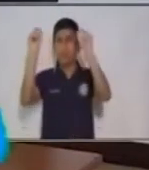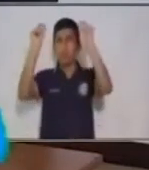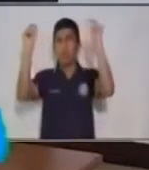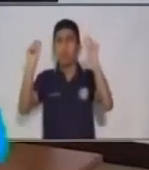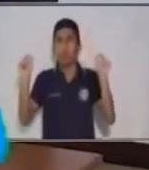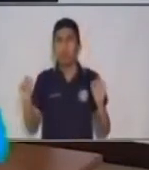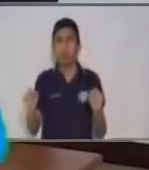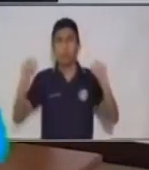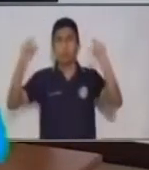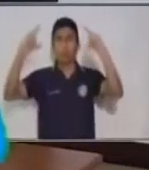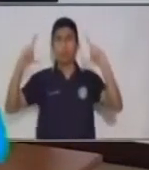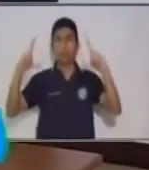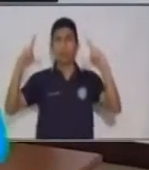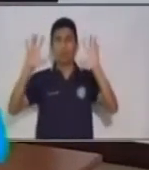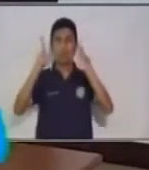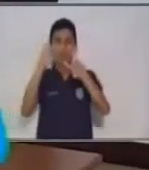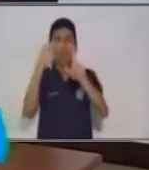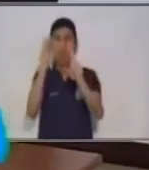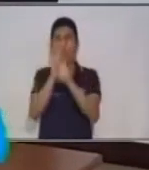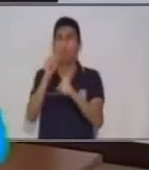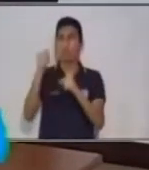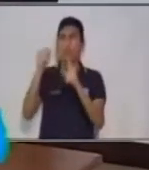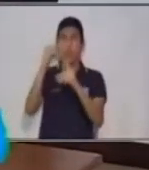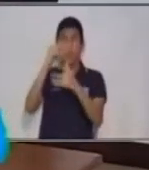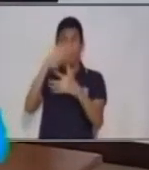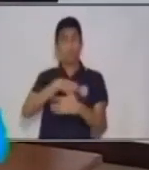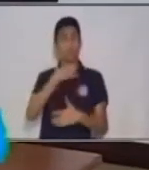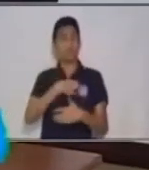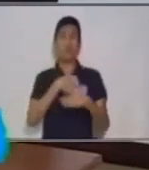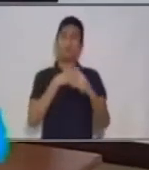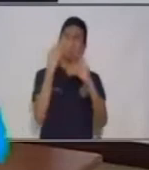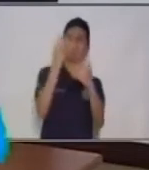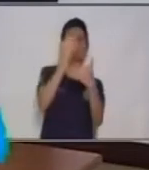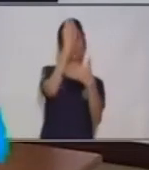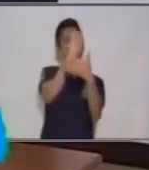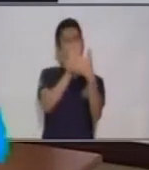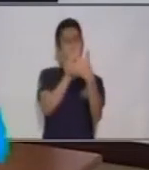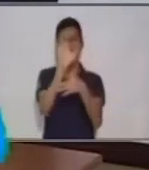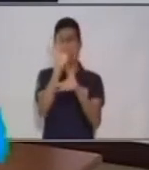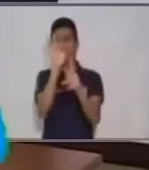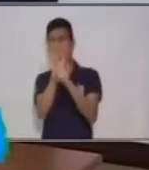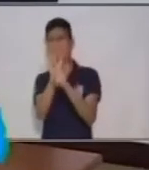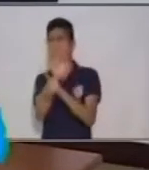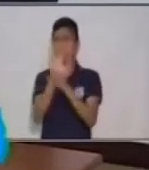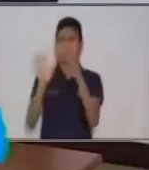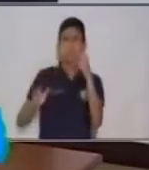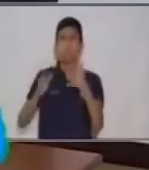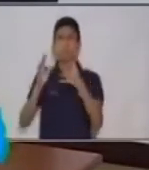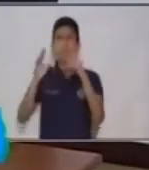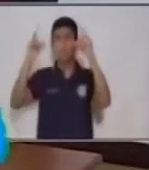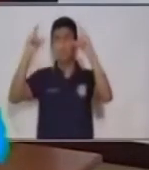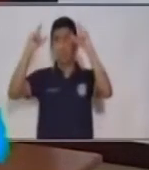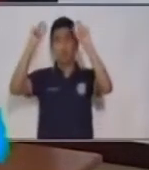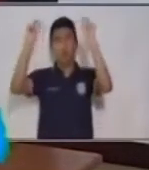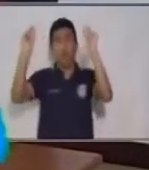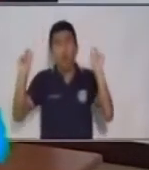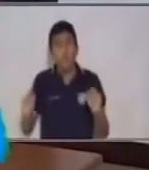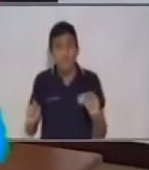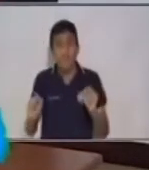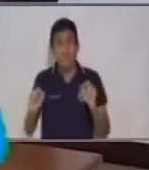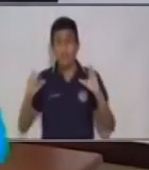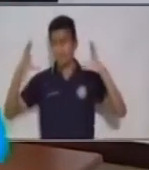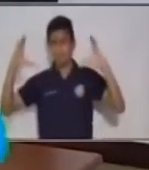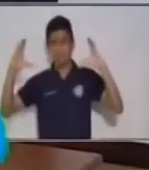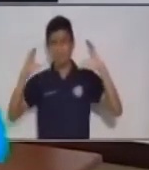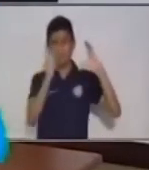nos sale bonito, a otros más o menos, y a otros ni digamos. Y ustedes yo sé que son especialistas en poder hacer